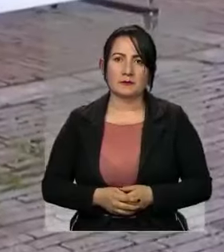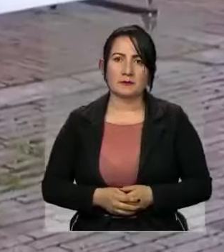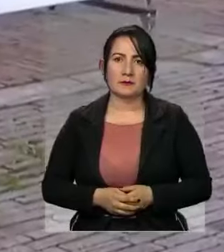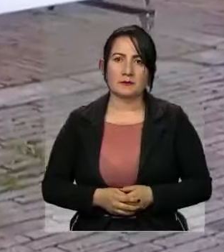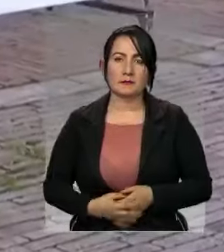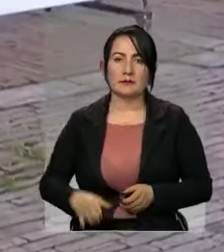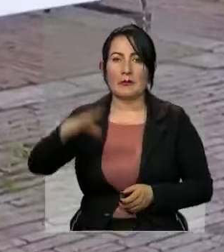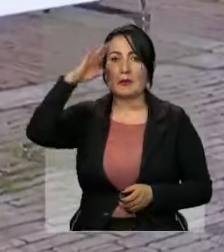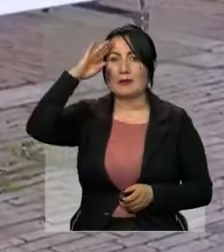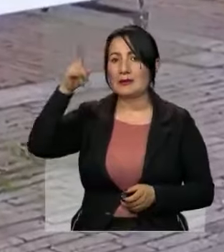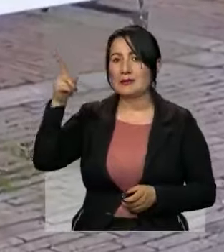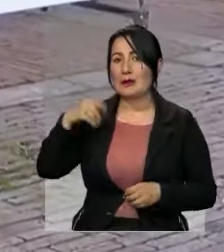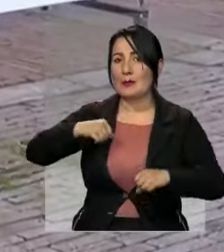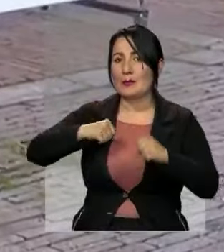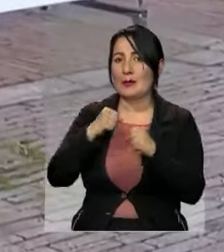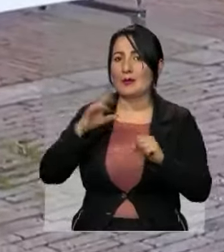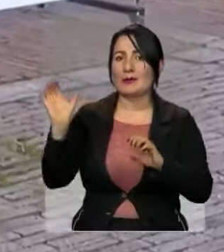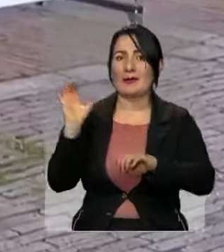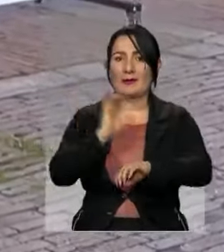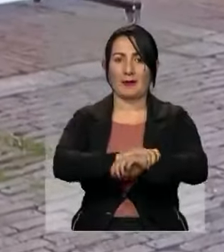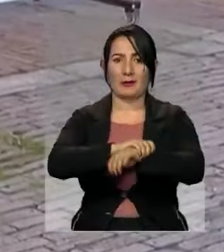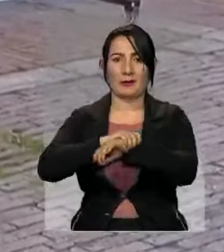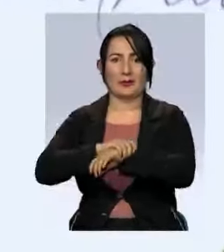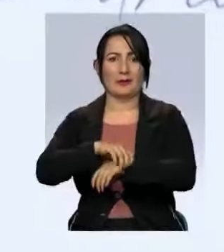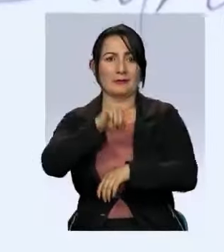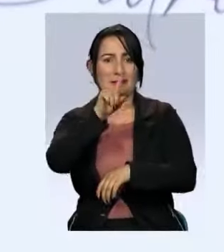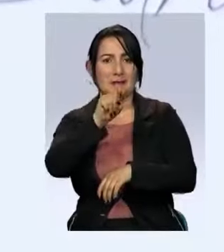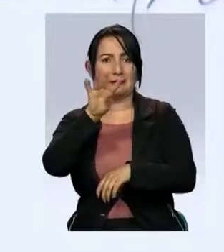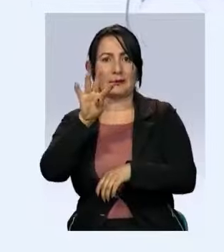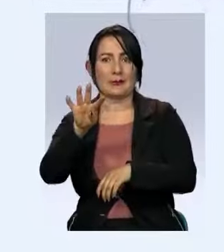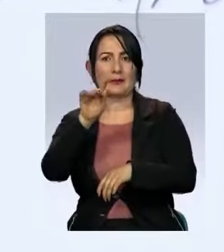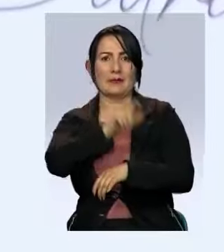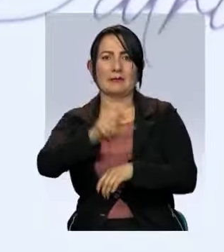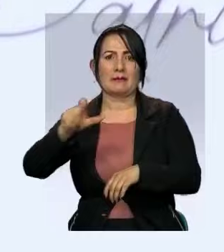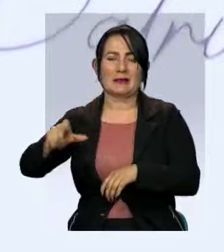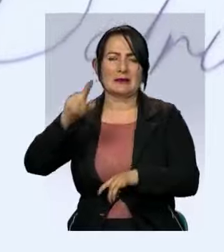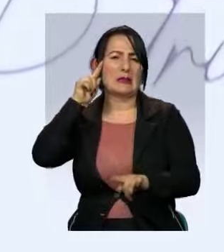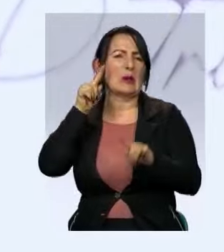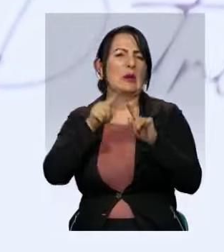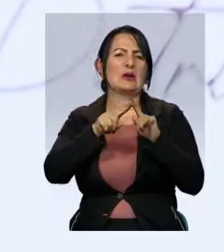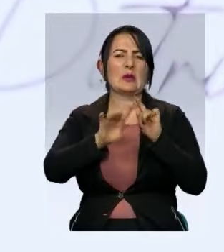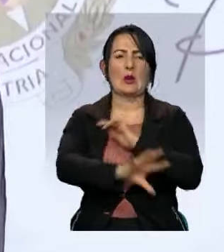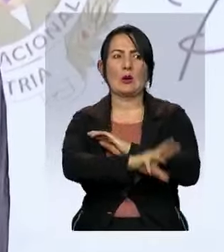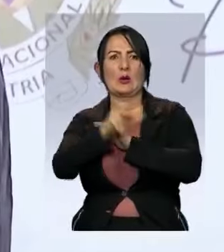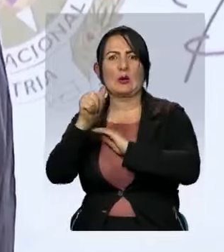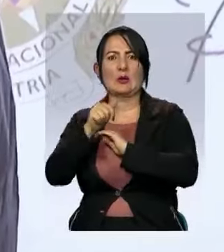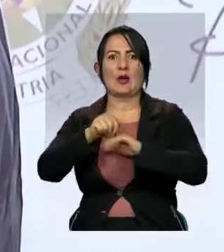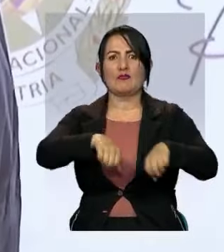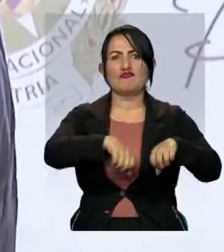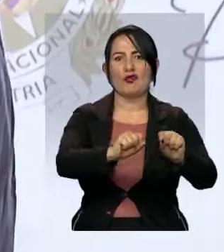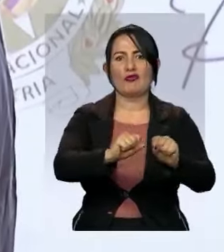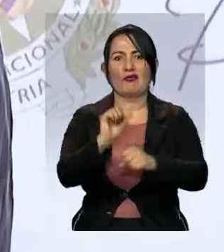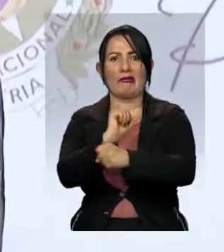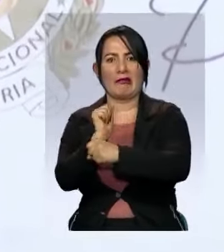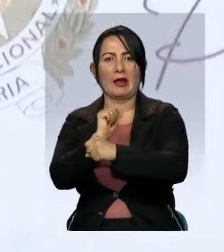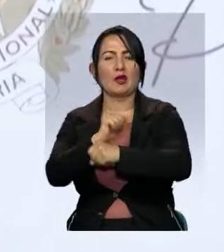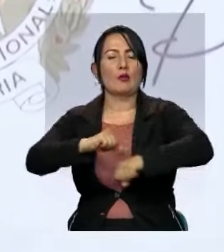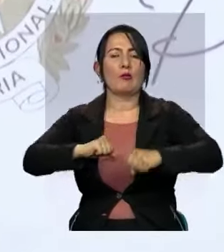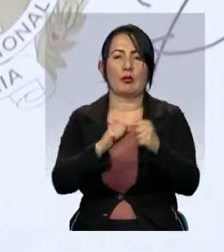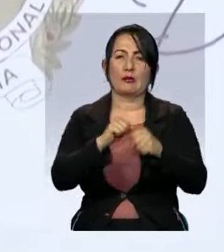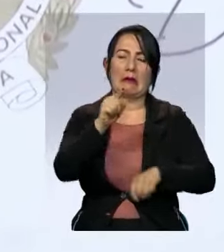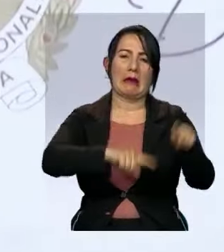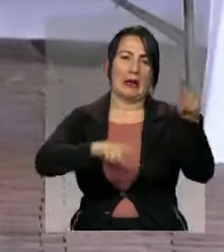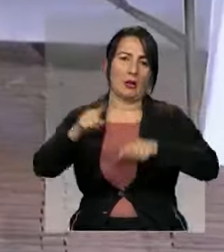La policía de Bogotá logró capturar a 64 personas quienes se dedicaban a hurtar motos y carros en Bogotá. Algunas